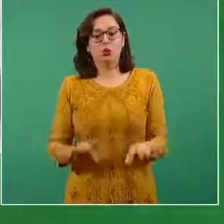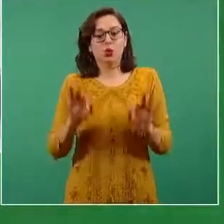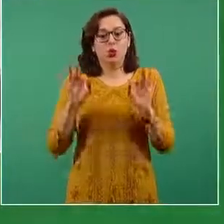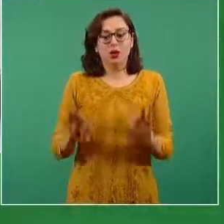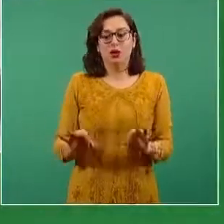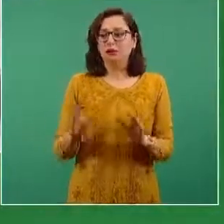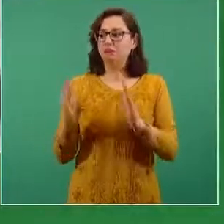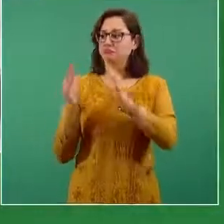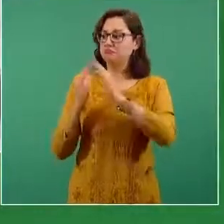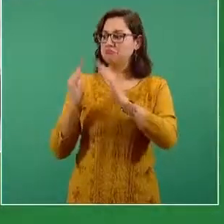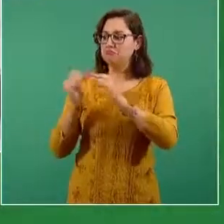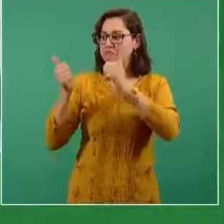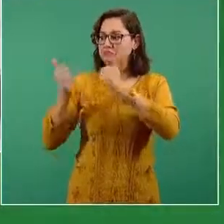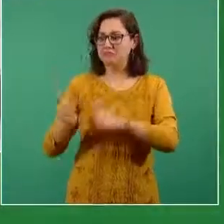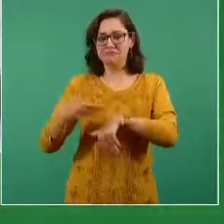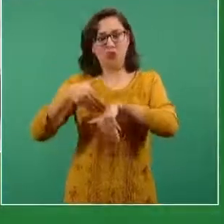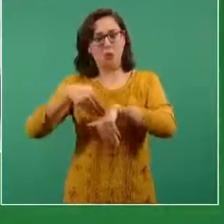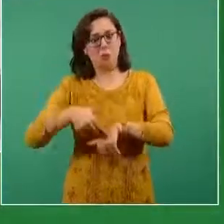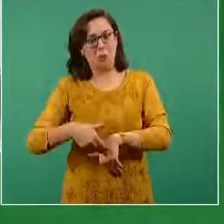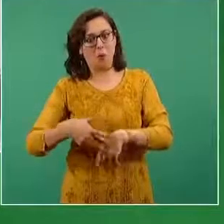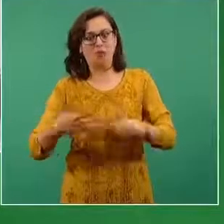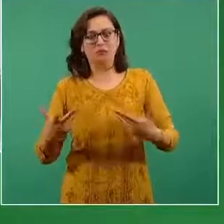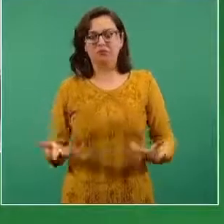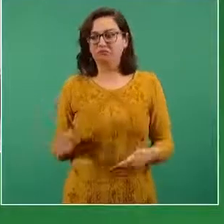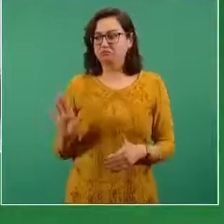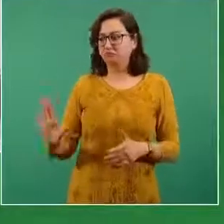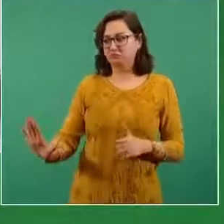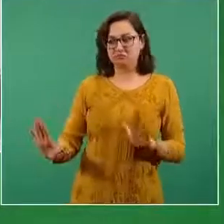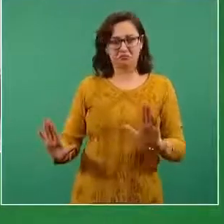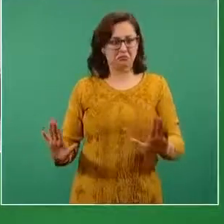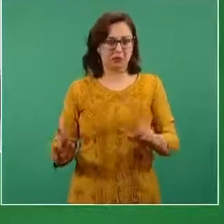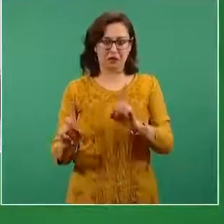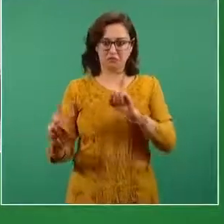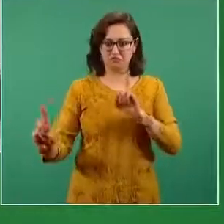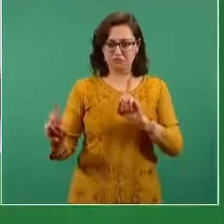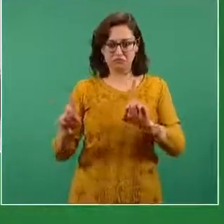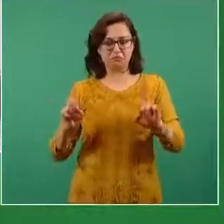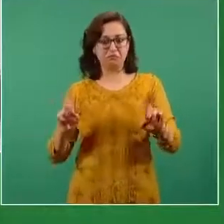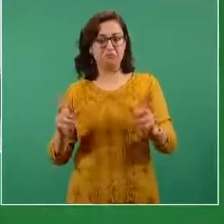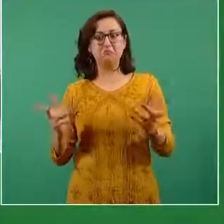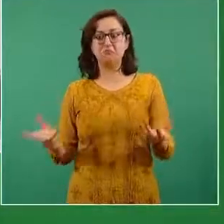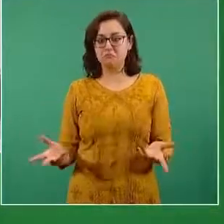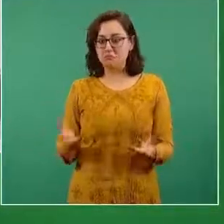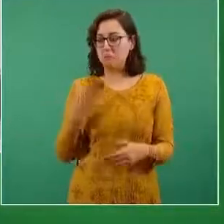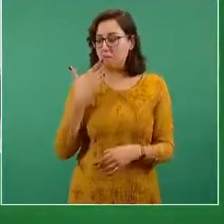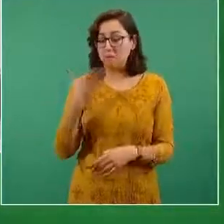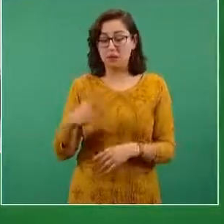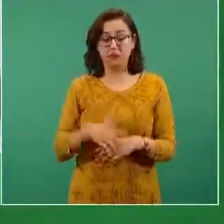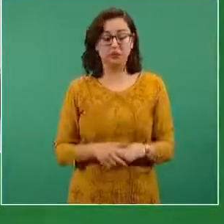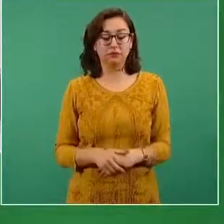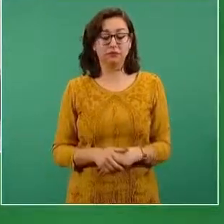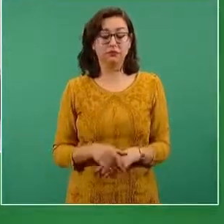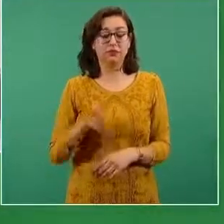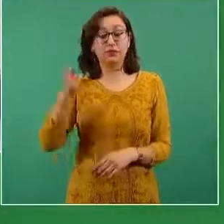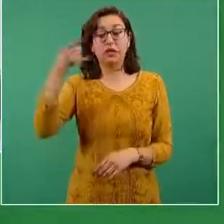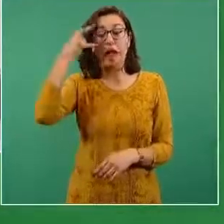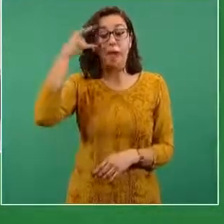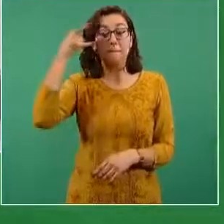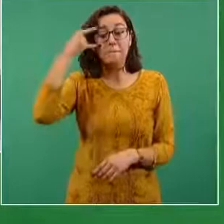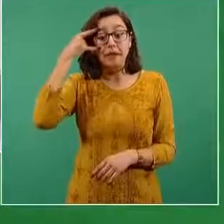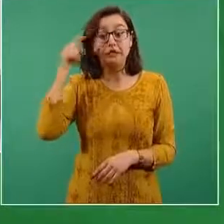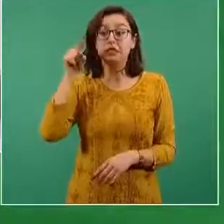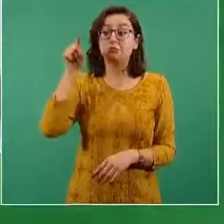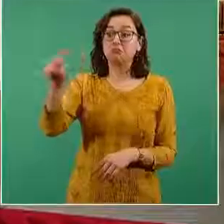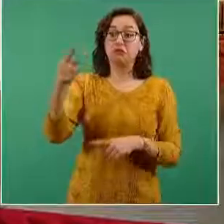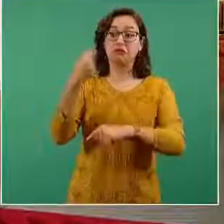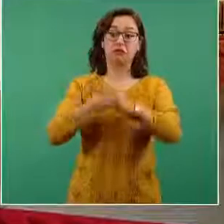de quedarse en casa, a los llamados de guardar sana distancia. Usted en Campeche puede entrar a un centro